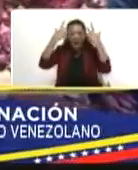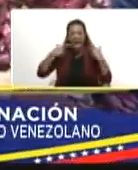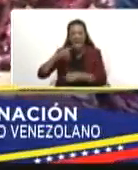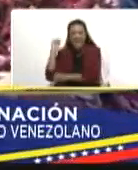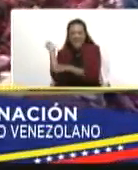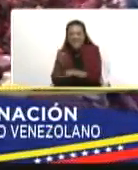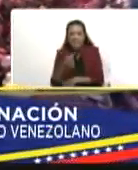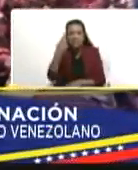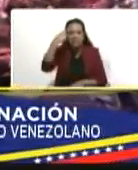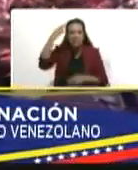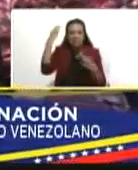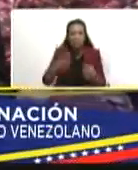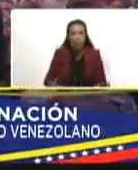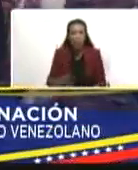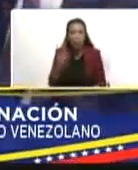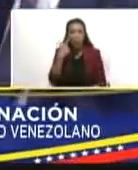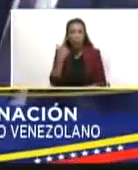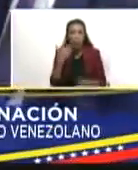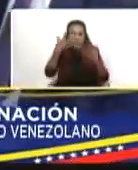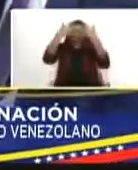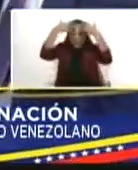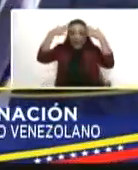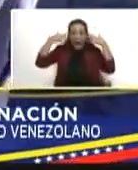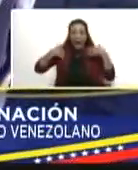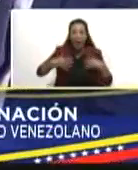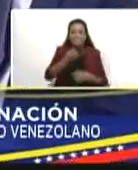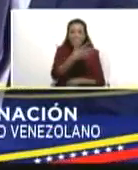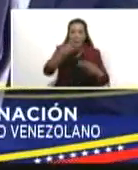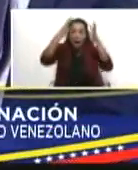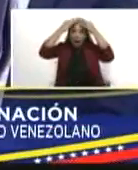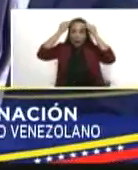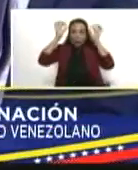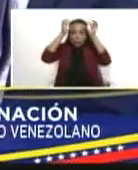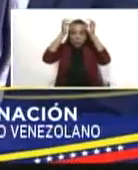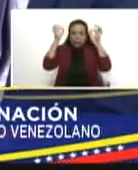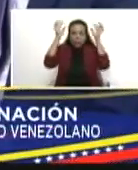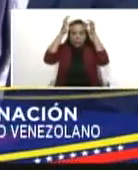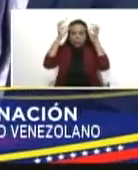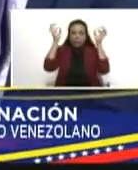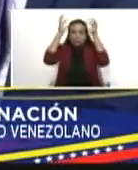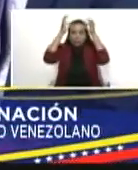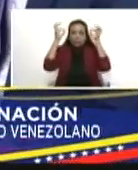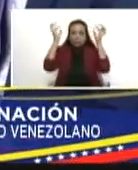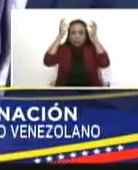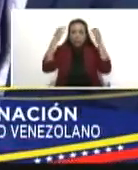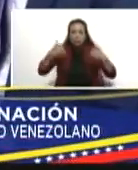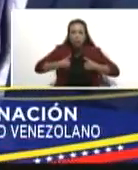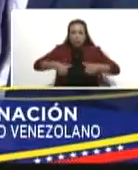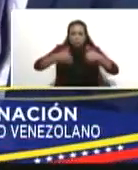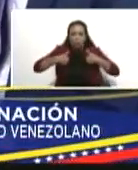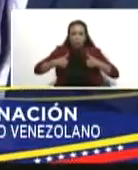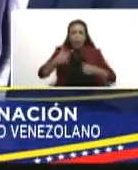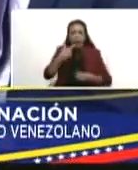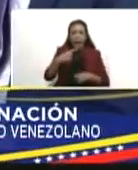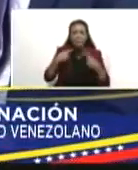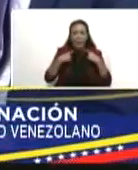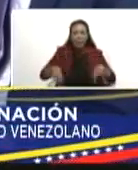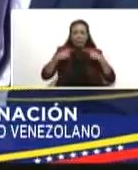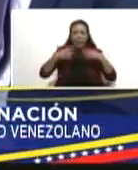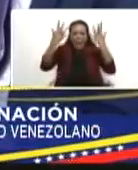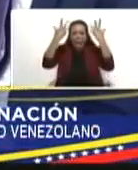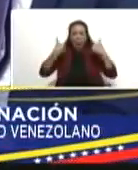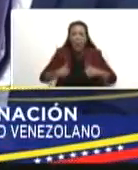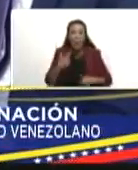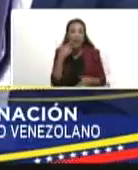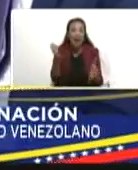furibundo le han salido canas con esta temporada va sufre porque